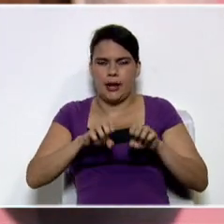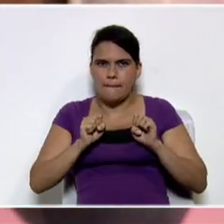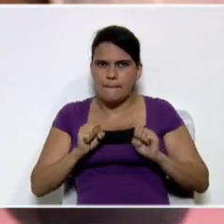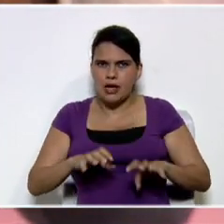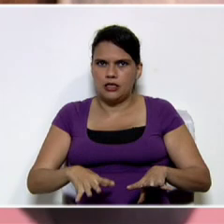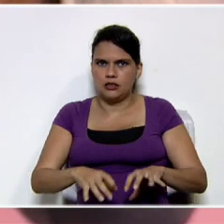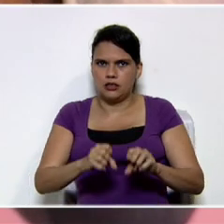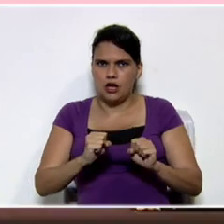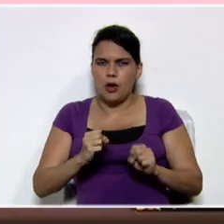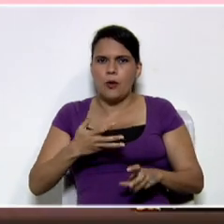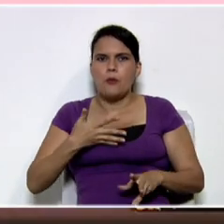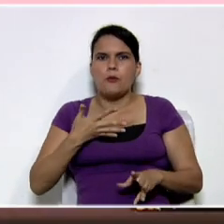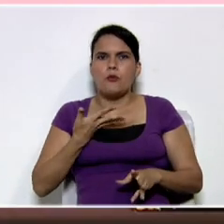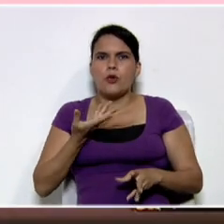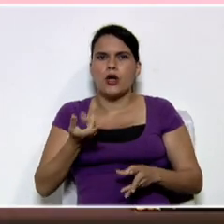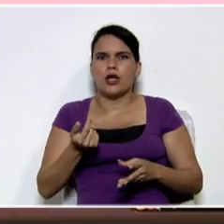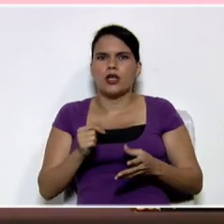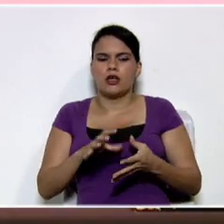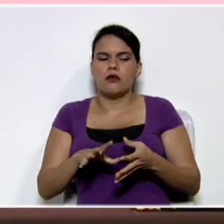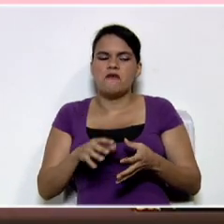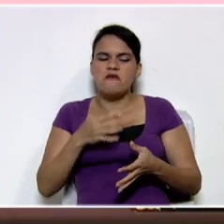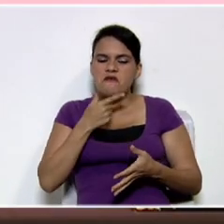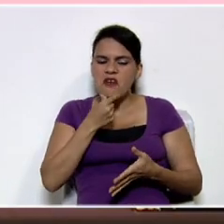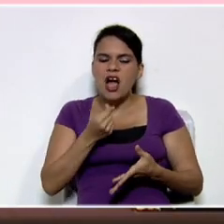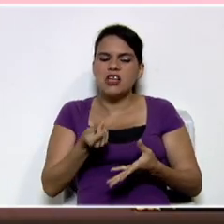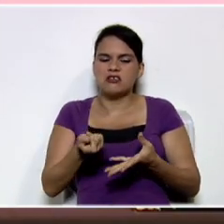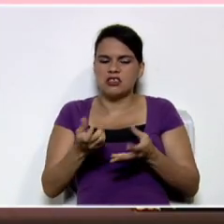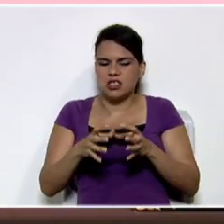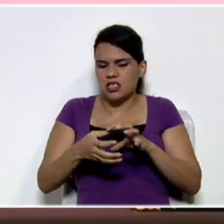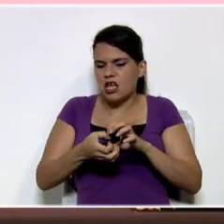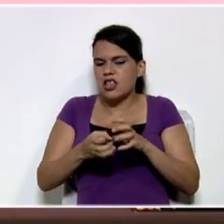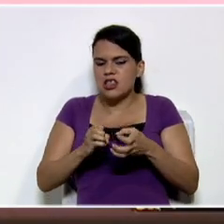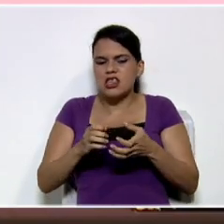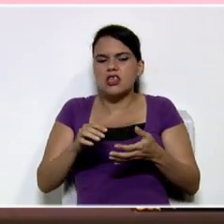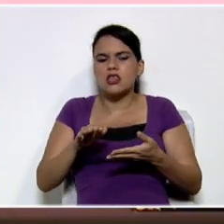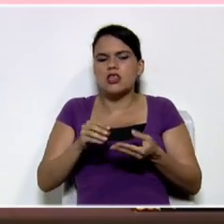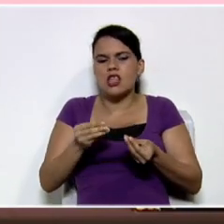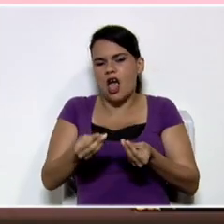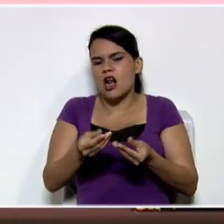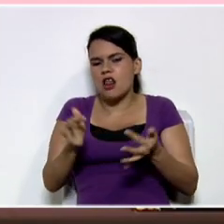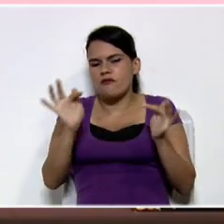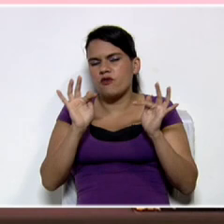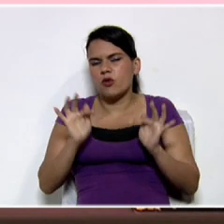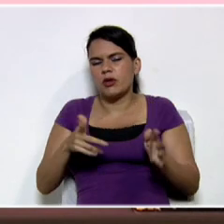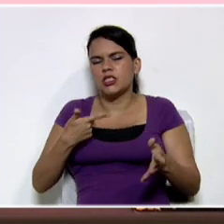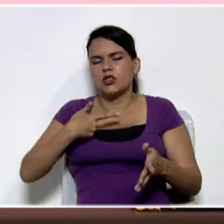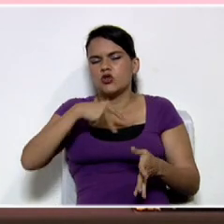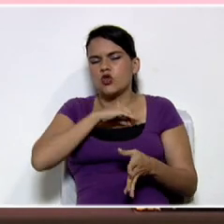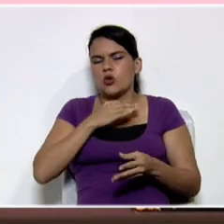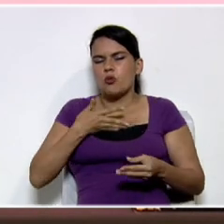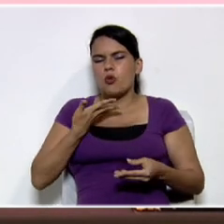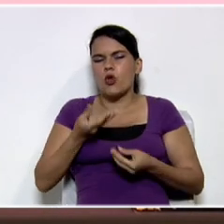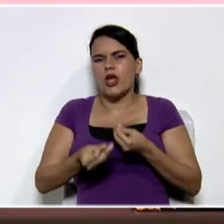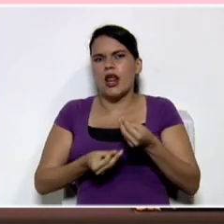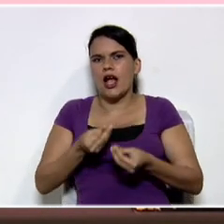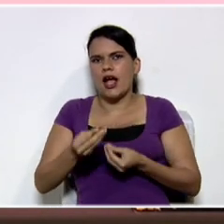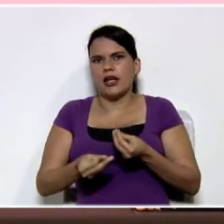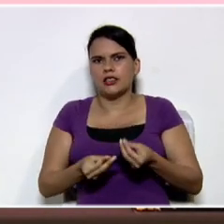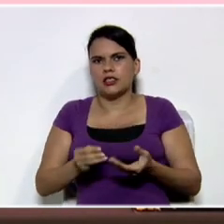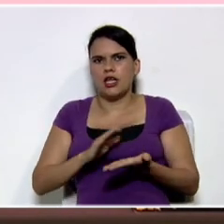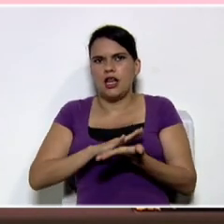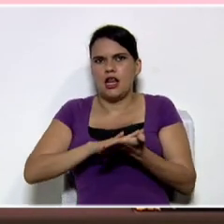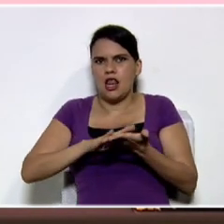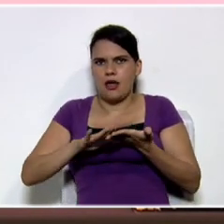¿verdad?, pueda quedar moldeable y así nosotros poder realizar la